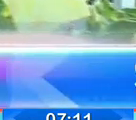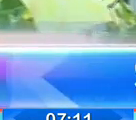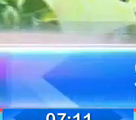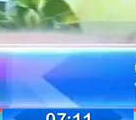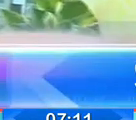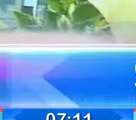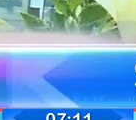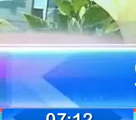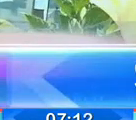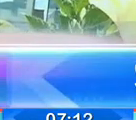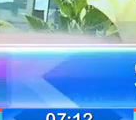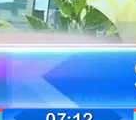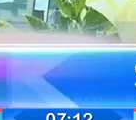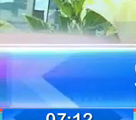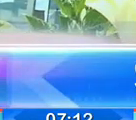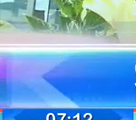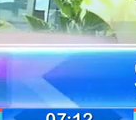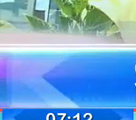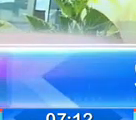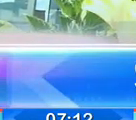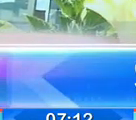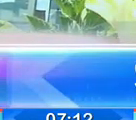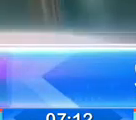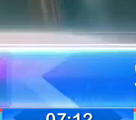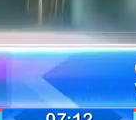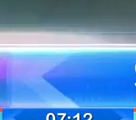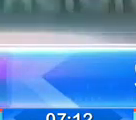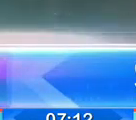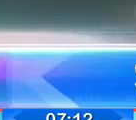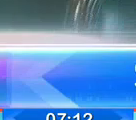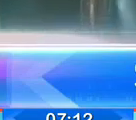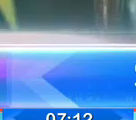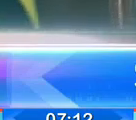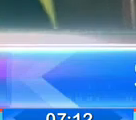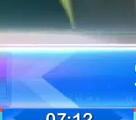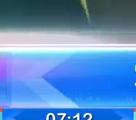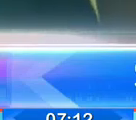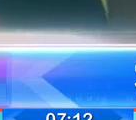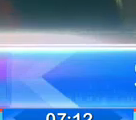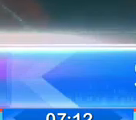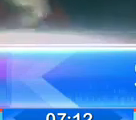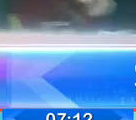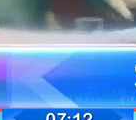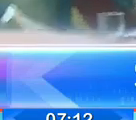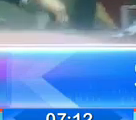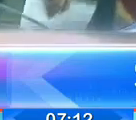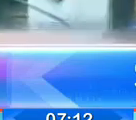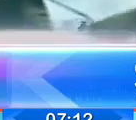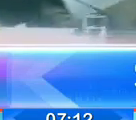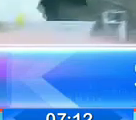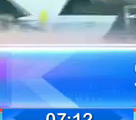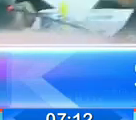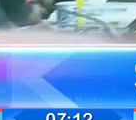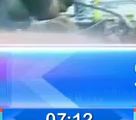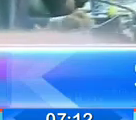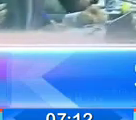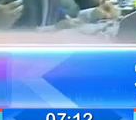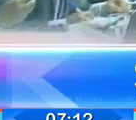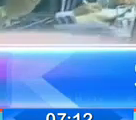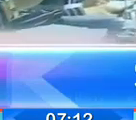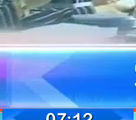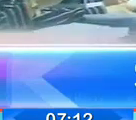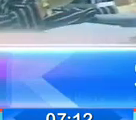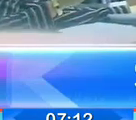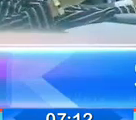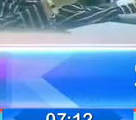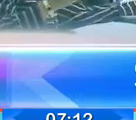el Pleno del Consejo Nacional Electoral prevé aprobar el texto para declarar el periodo de elecciones y el presupuesto para este proceso.